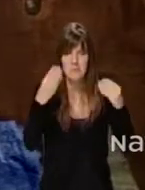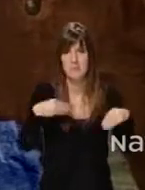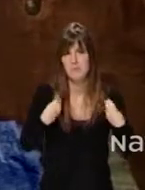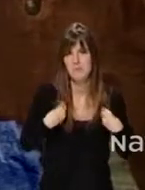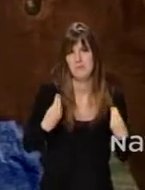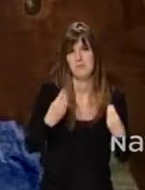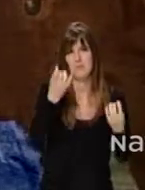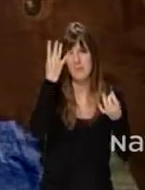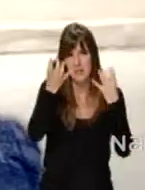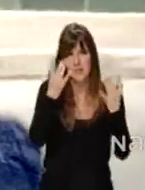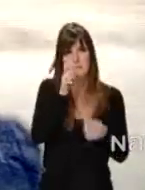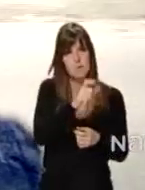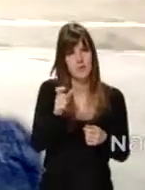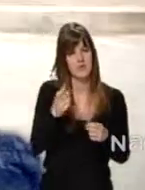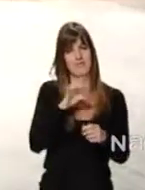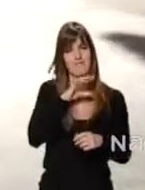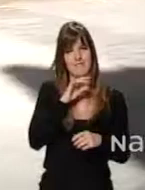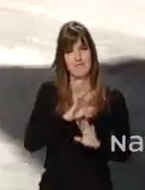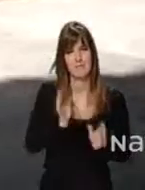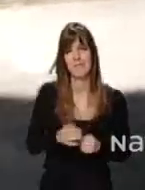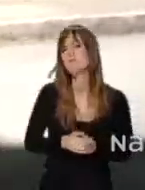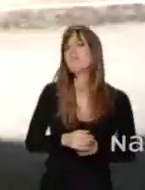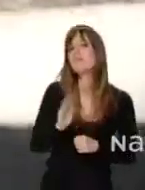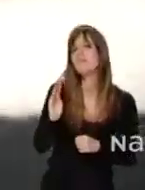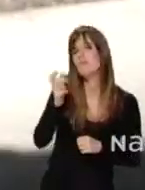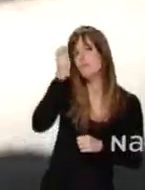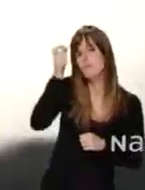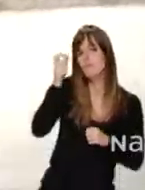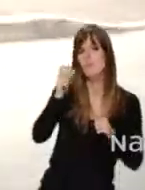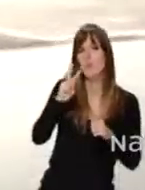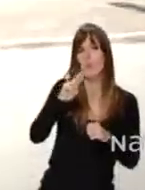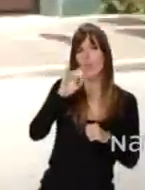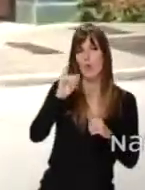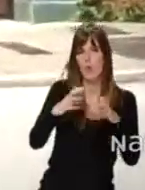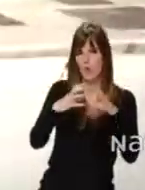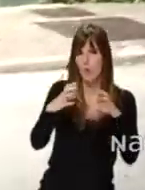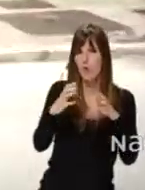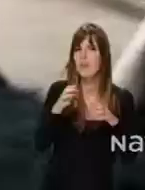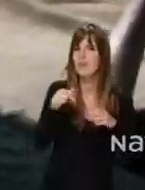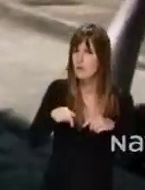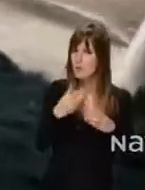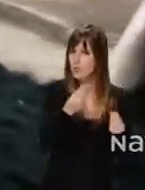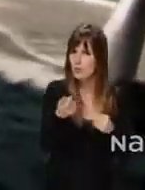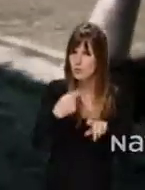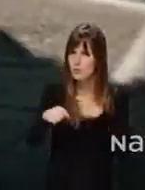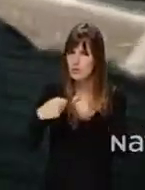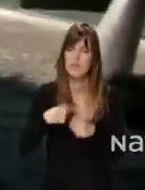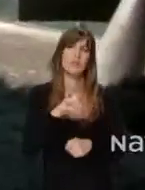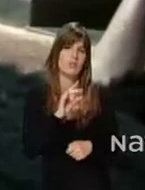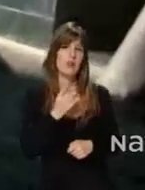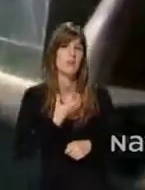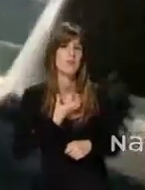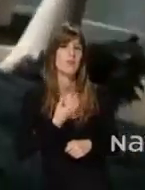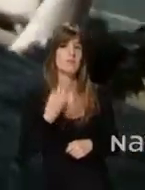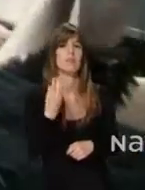y que la gente se vaya contenta. Y aquí en Urroz hay muchos toros. Sí, sí, el ayuntamiento tiene dos. El ayuntamiento tiene dos de